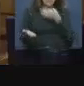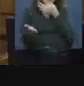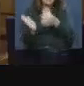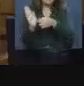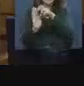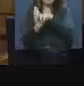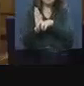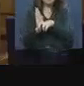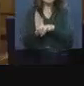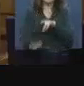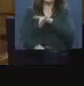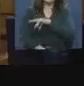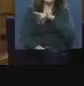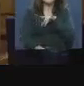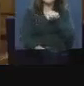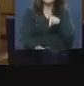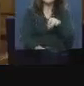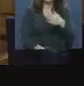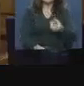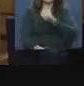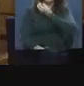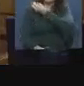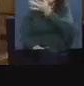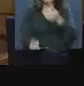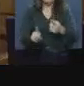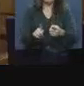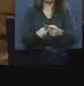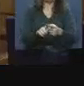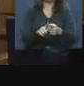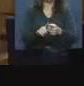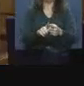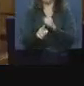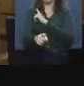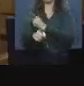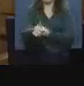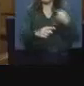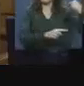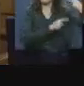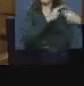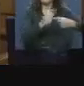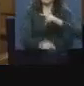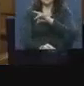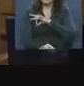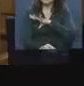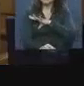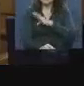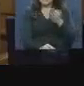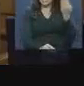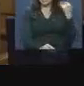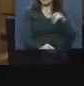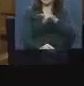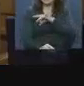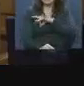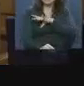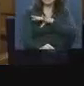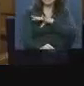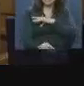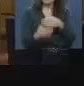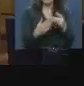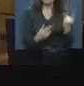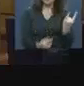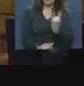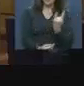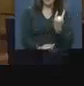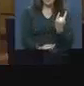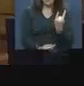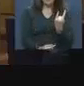proyecto. Es Chile el que se ha manifestado con la fuerza de la historia. Es Chile que fue. Es Chile en el que la universidad,